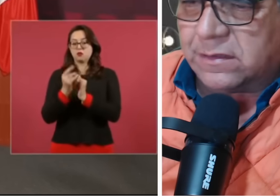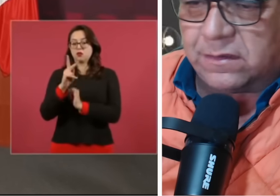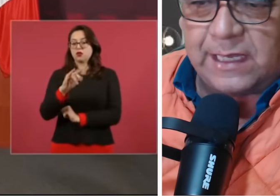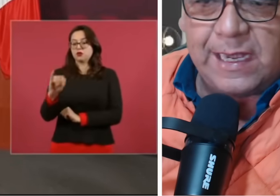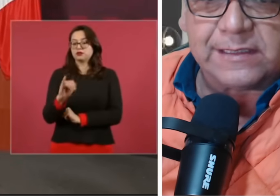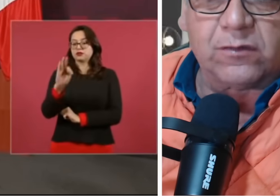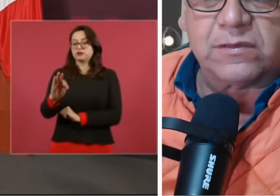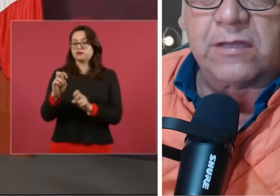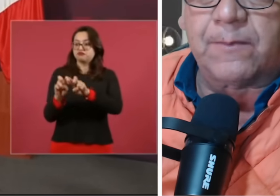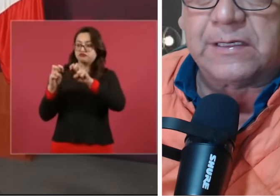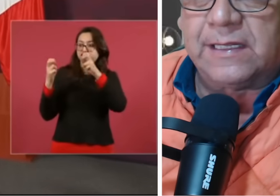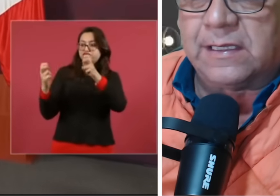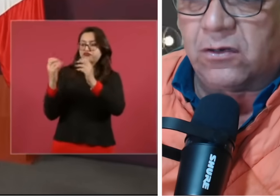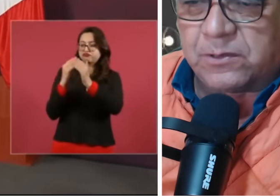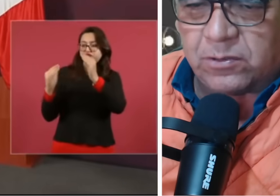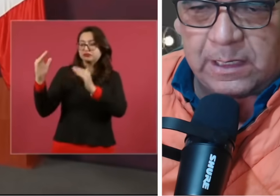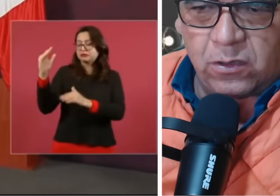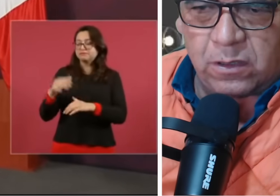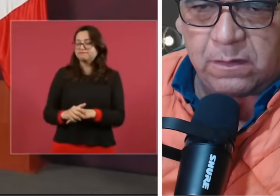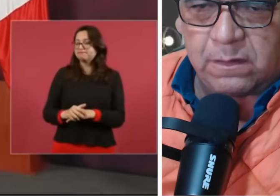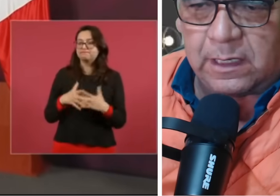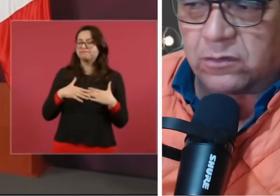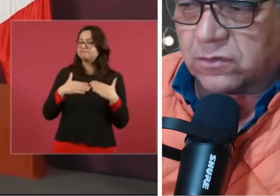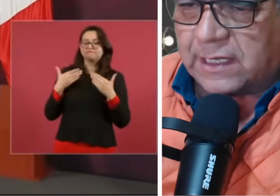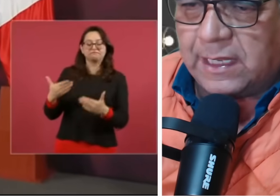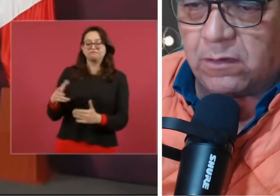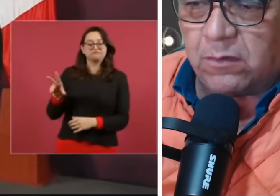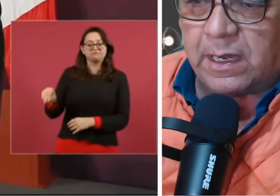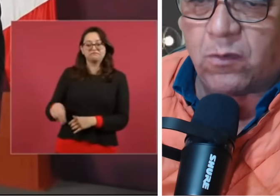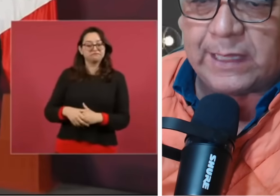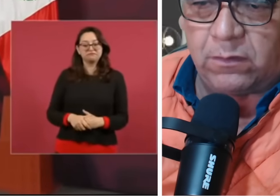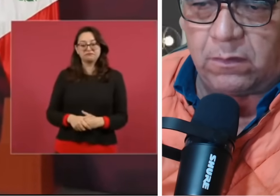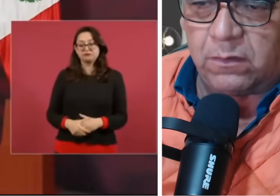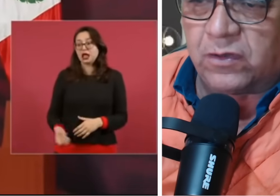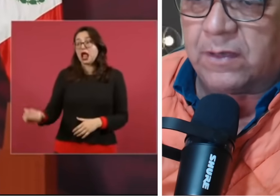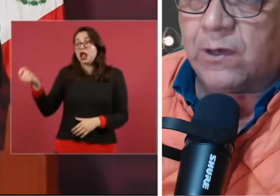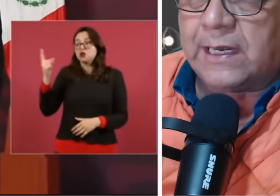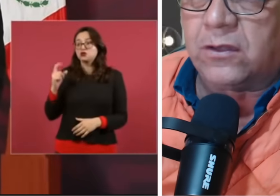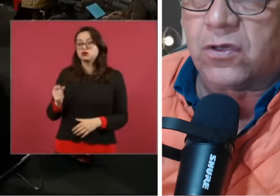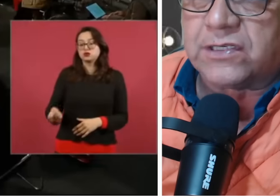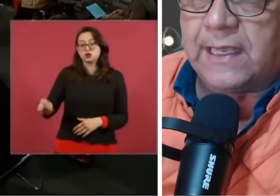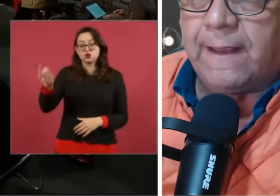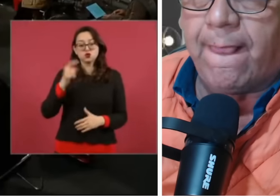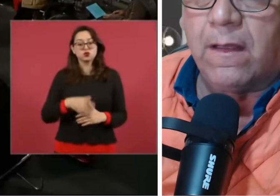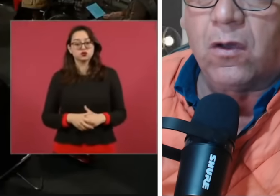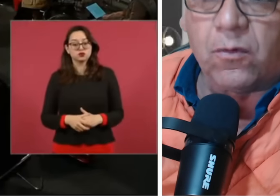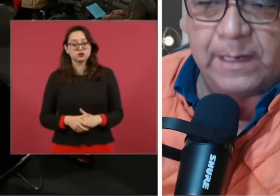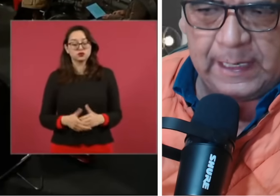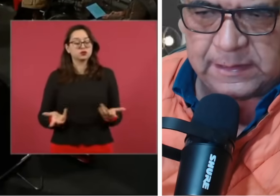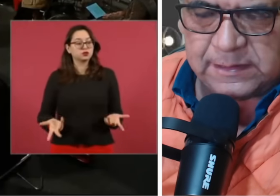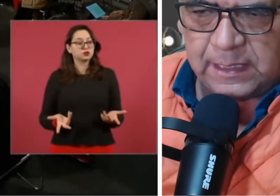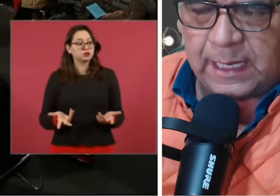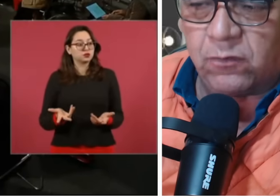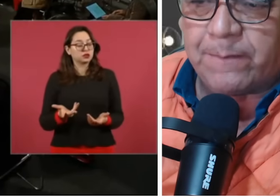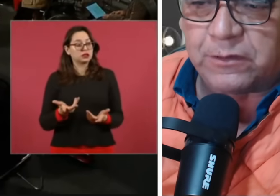redes sociales acusando al presidente López Obrador de lo sucedido en Guanajuato, donde mueren 12